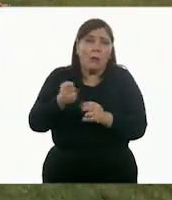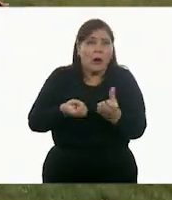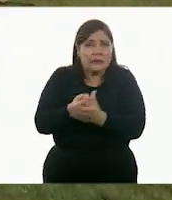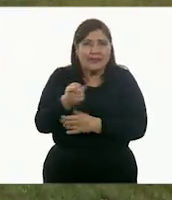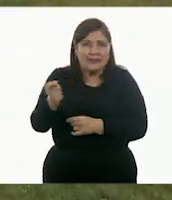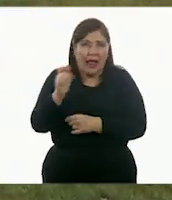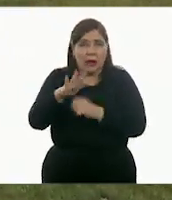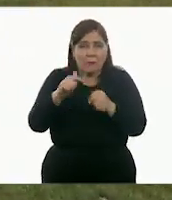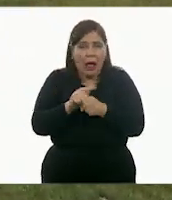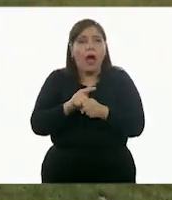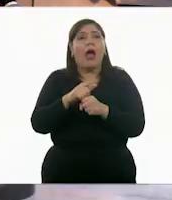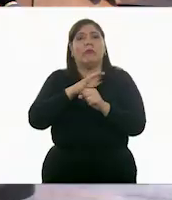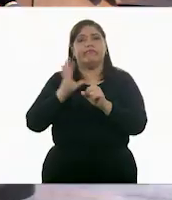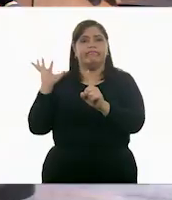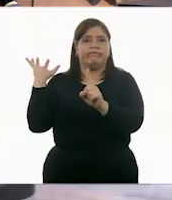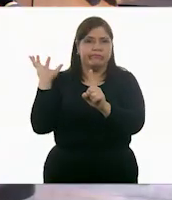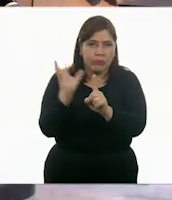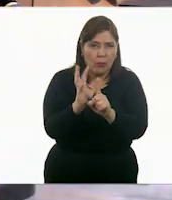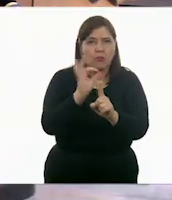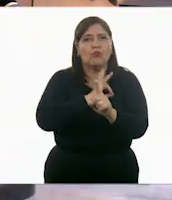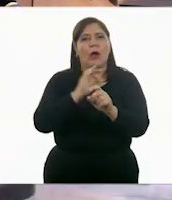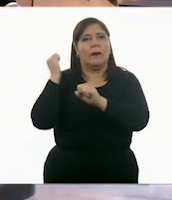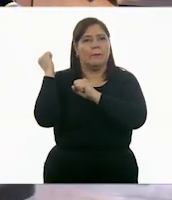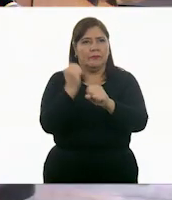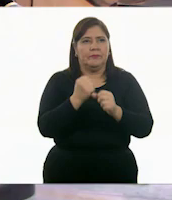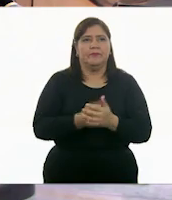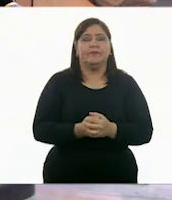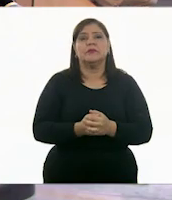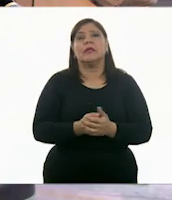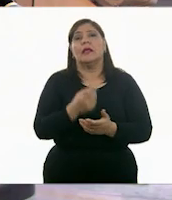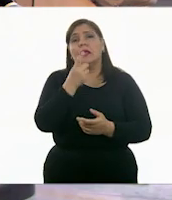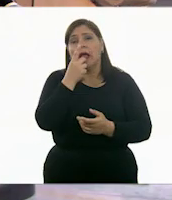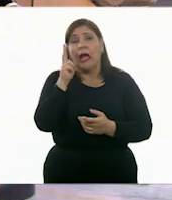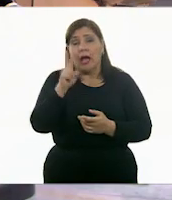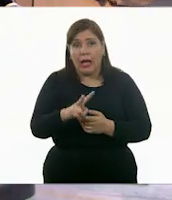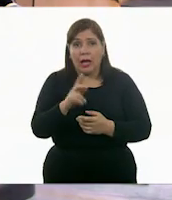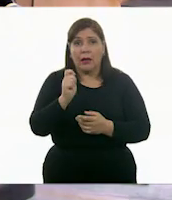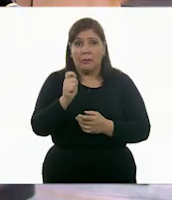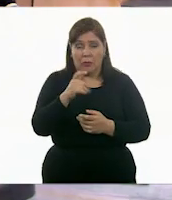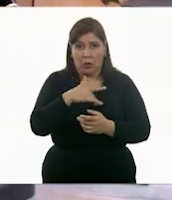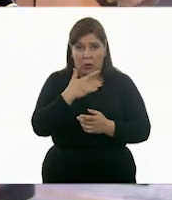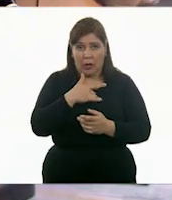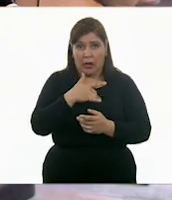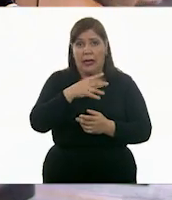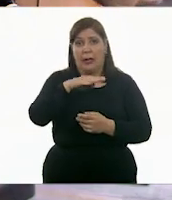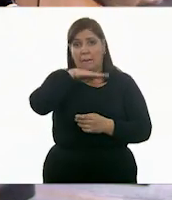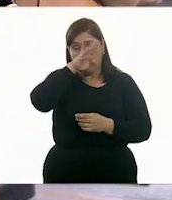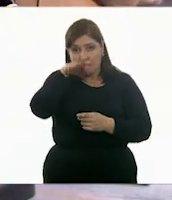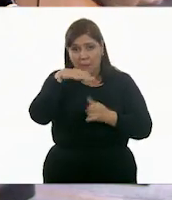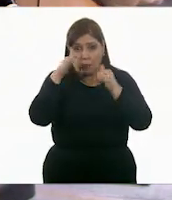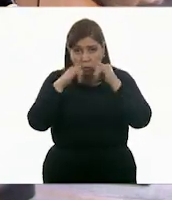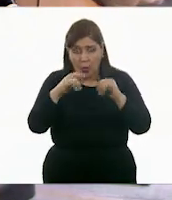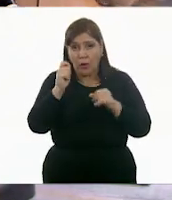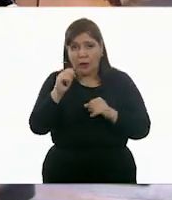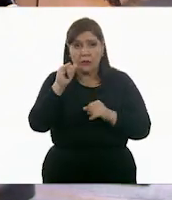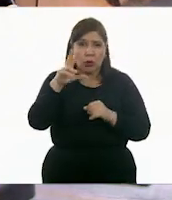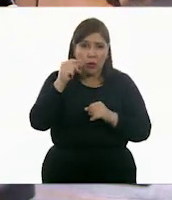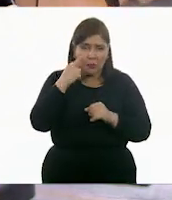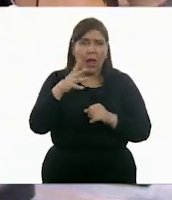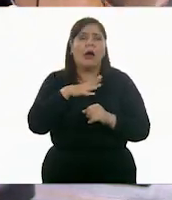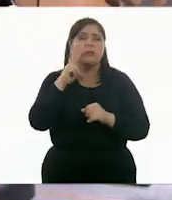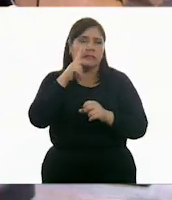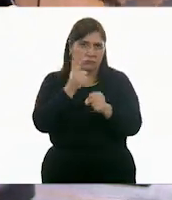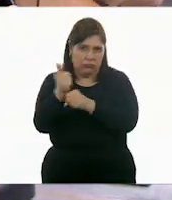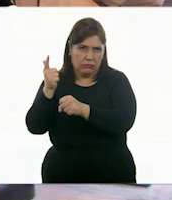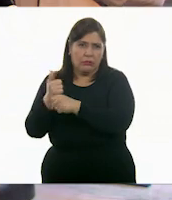Con respecto a que si hubo caza de los mamuts por el humano, esto sí se ha demostrado en varias partes